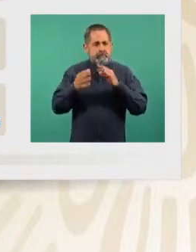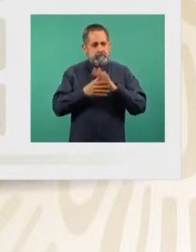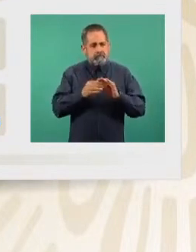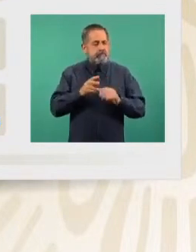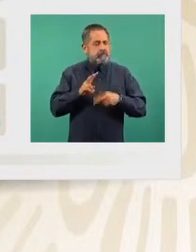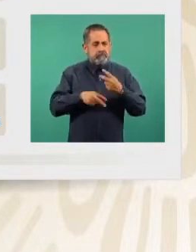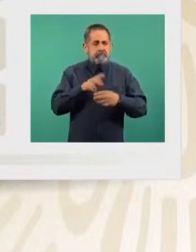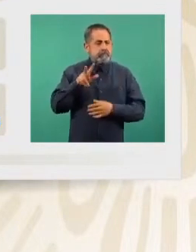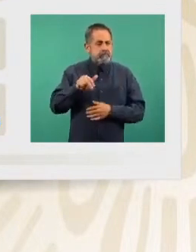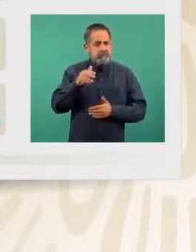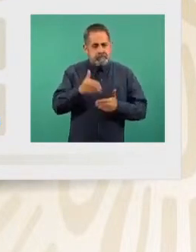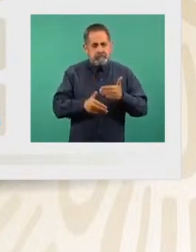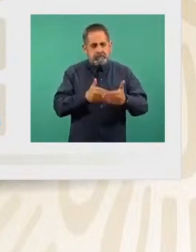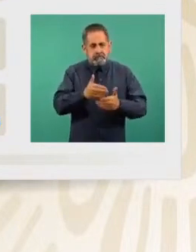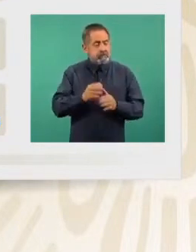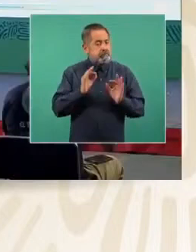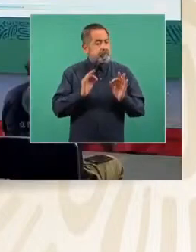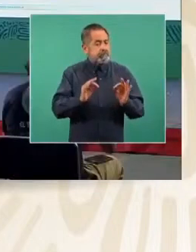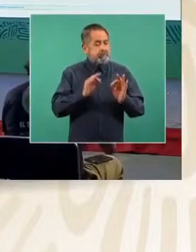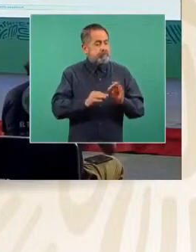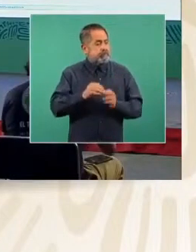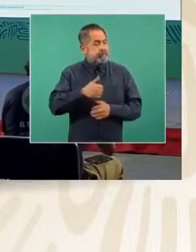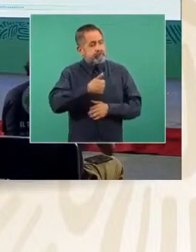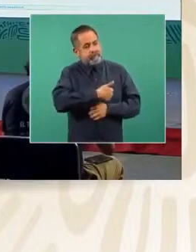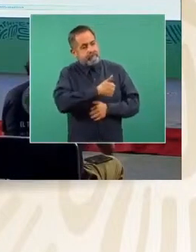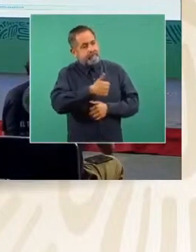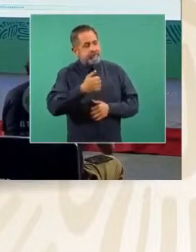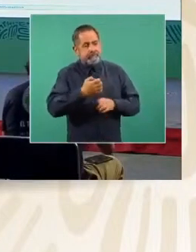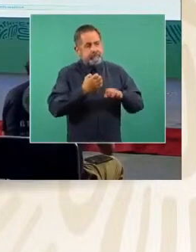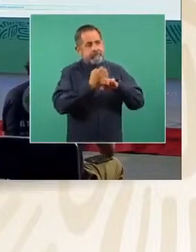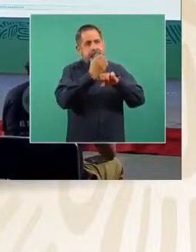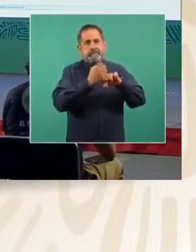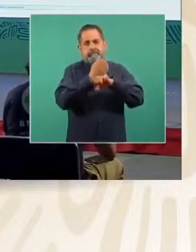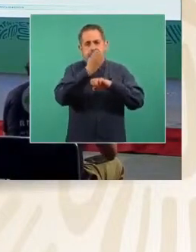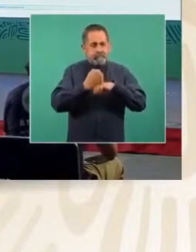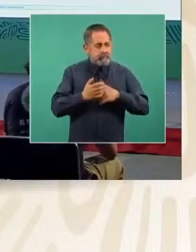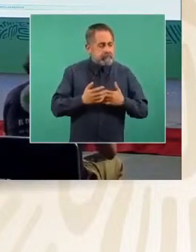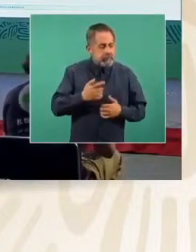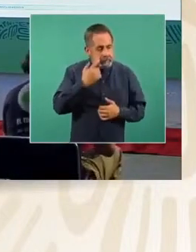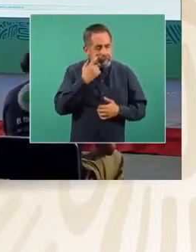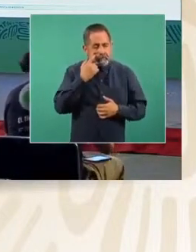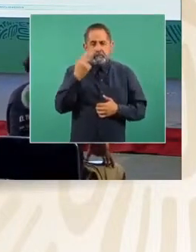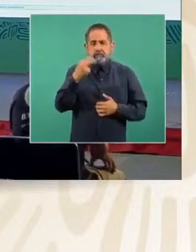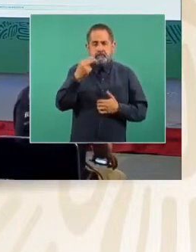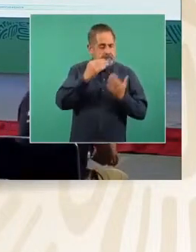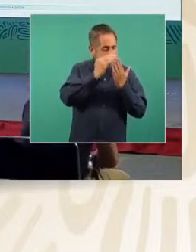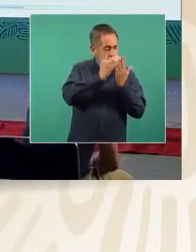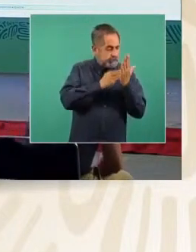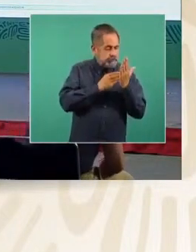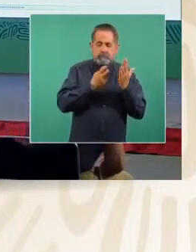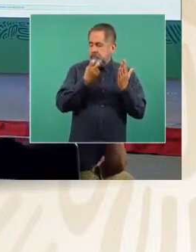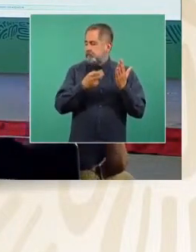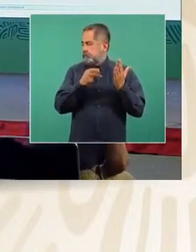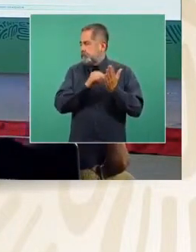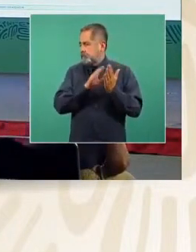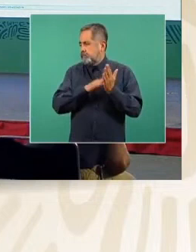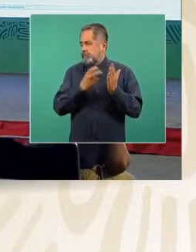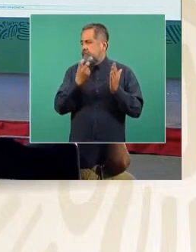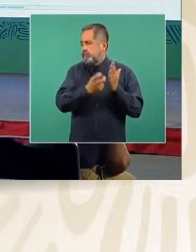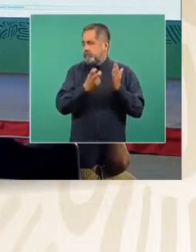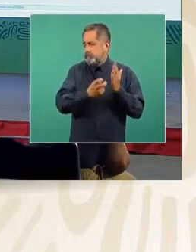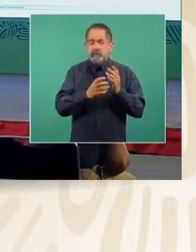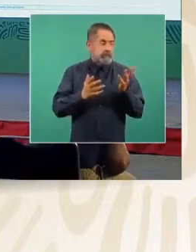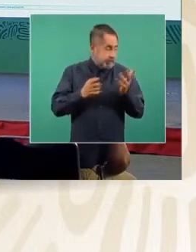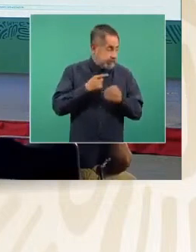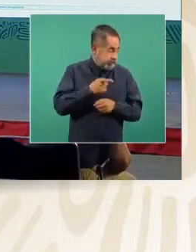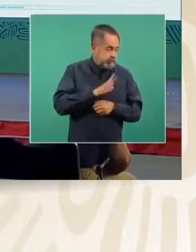está avanzando en la medida que cada una de las entidades federativas está validando y certificando que las listas